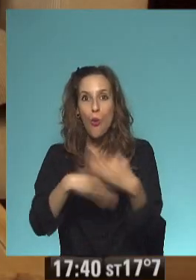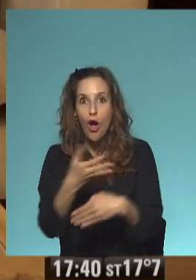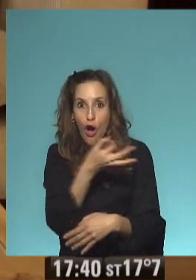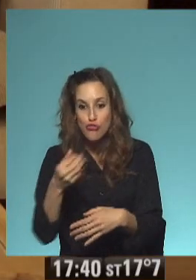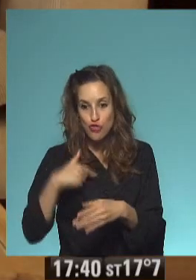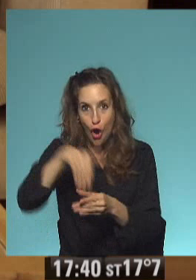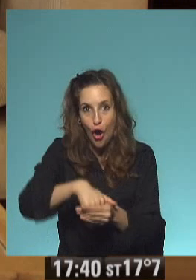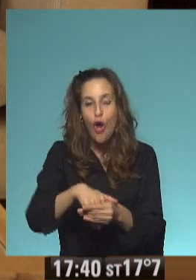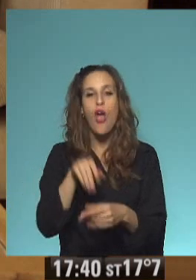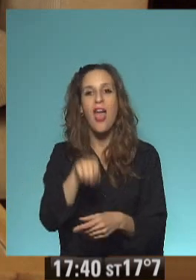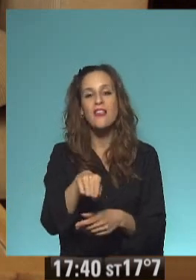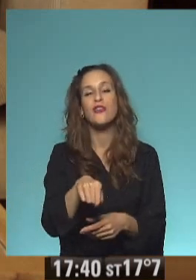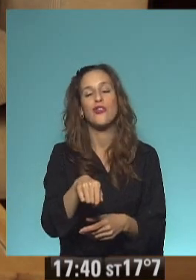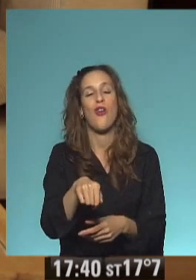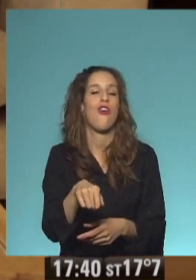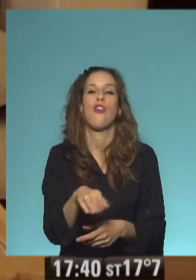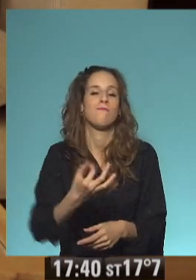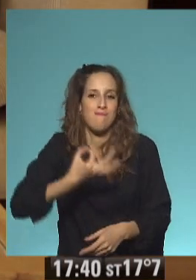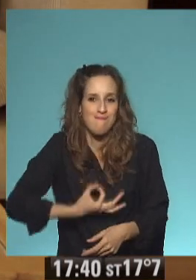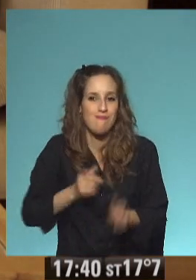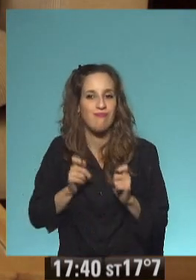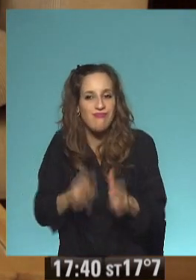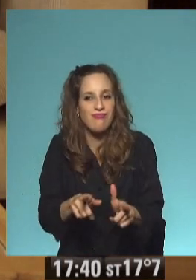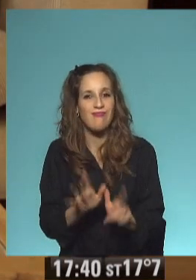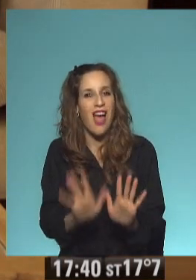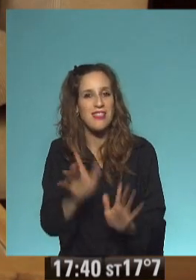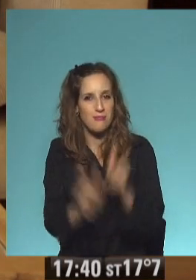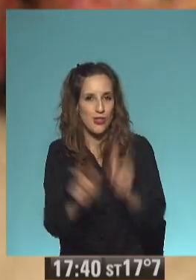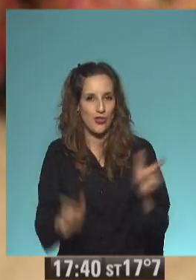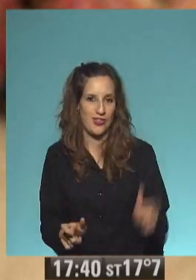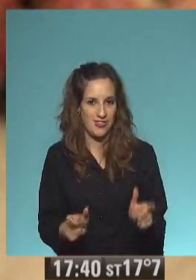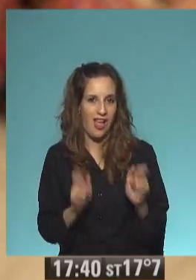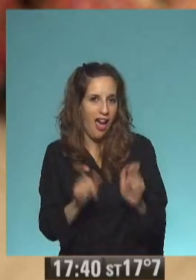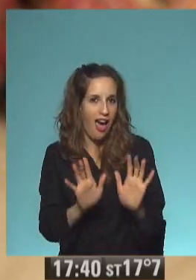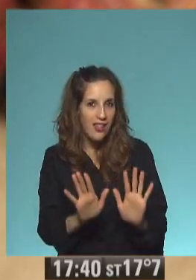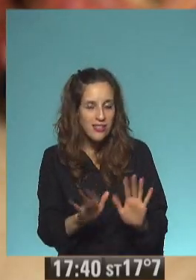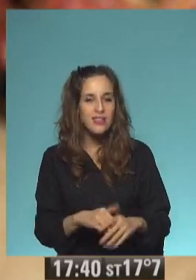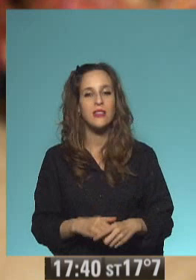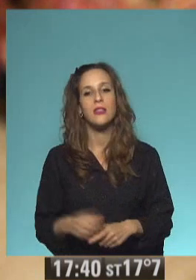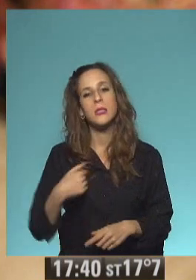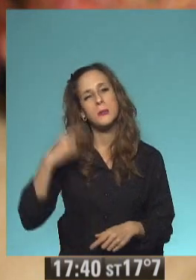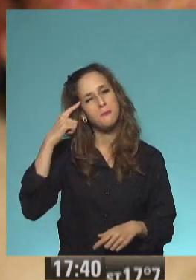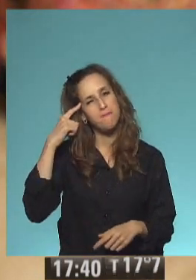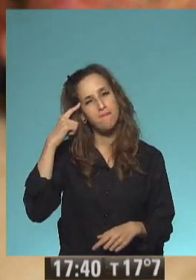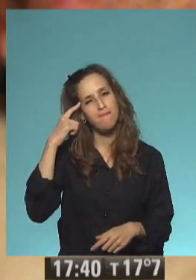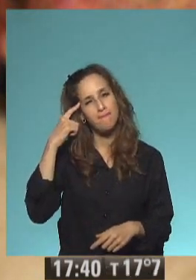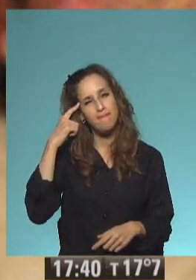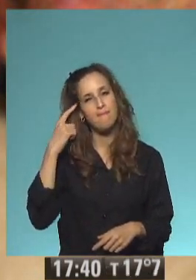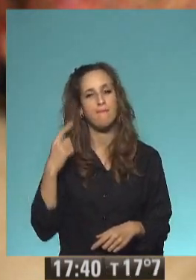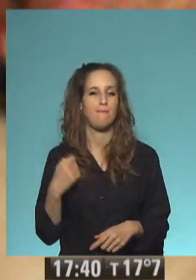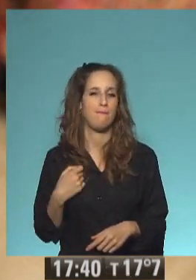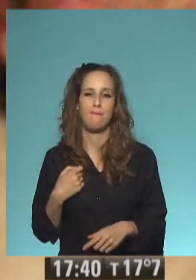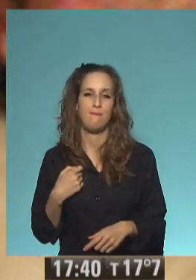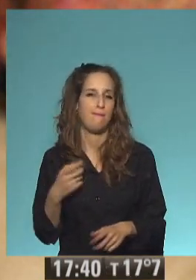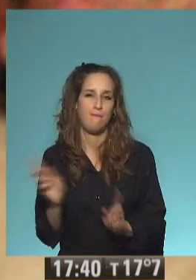una capacidad increíble que tenemos todos los seres humanos desde muy chiquititos. A mí me parece que mis zapatos no te